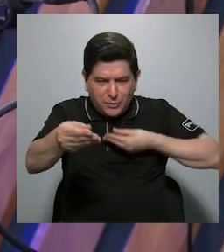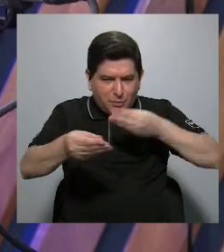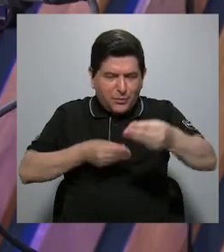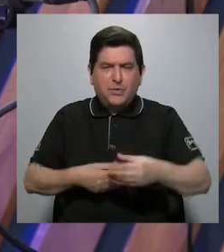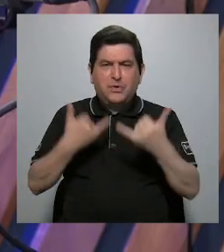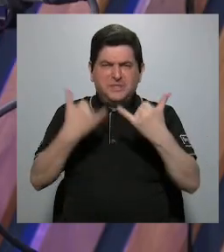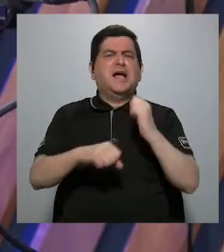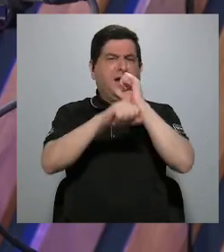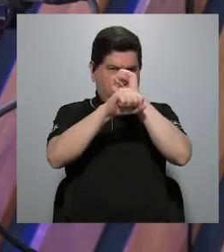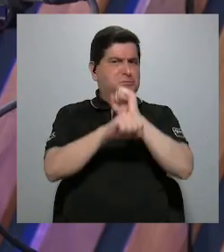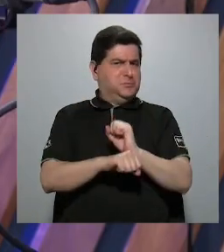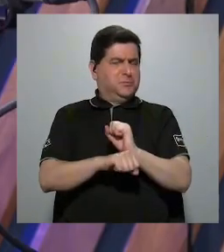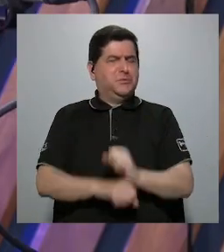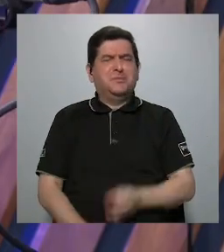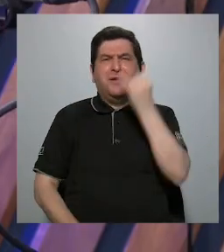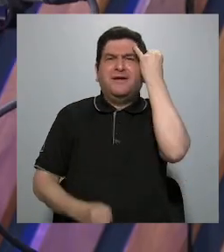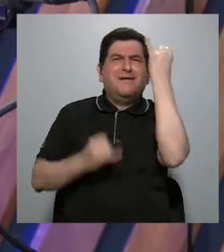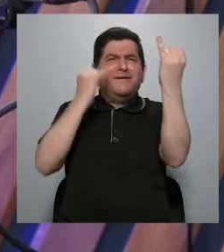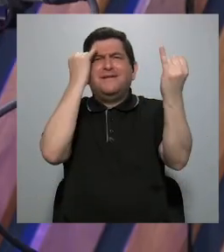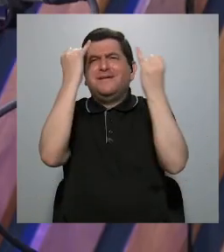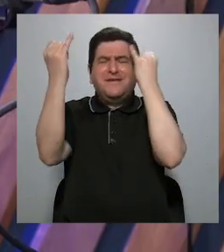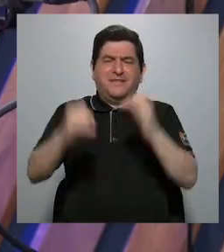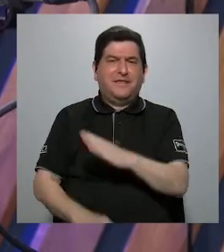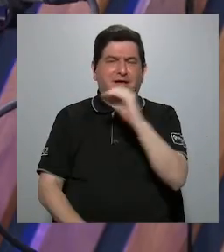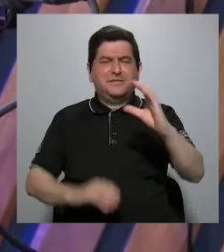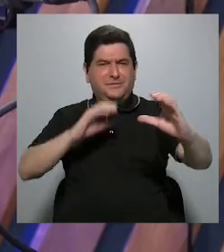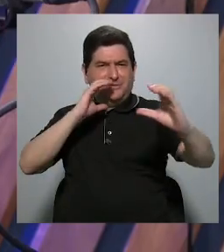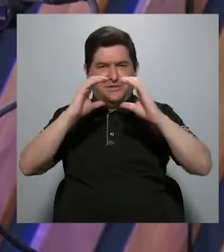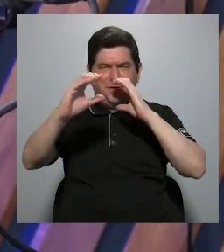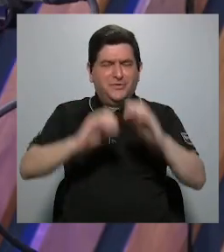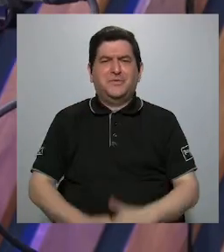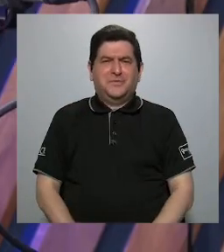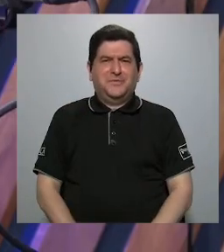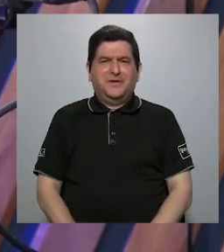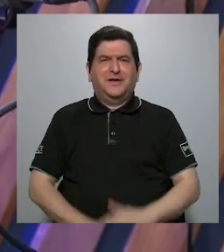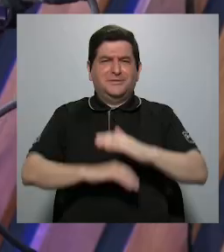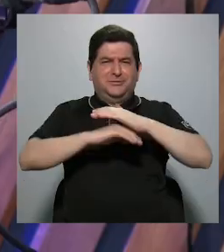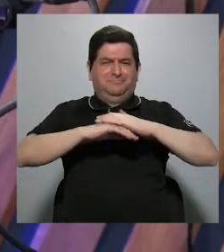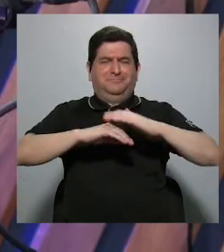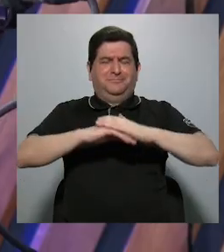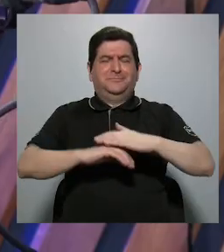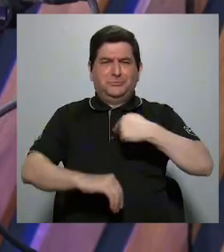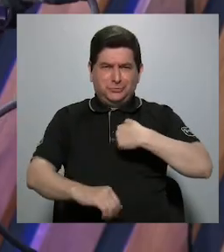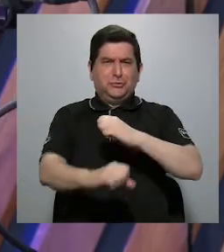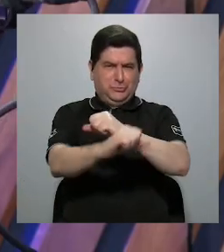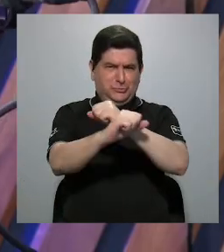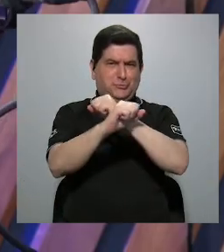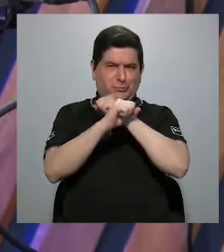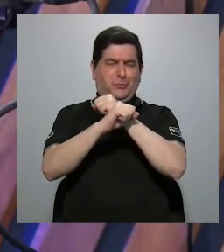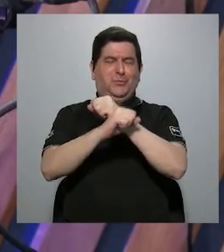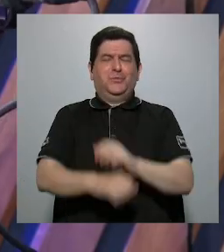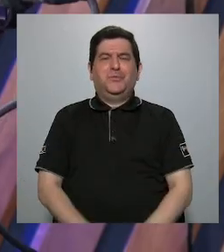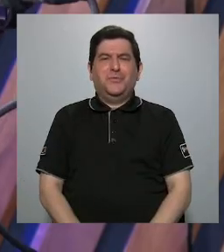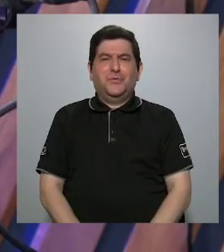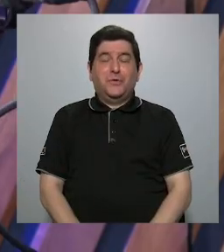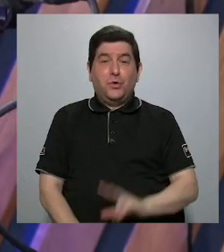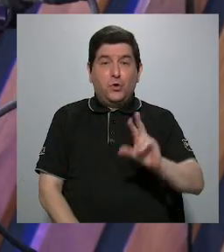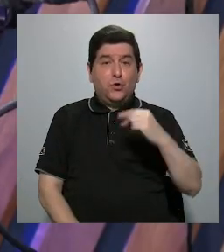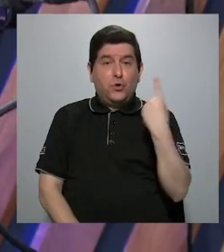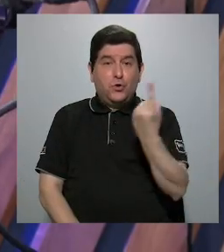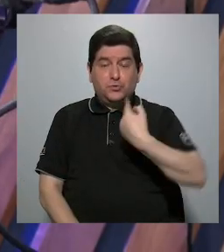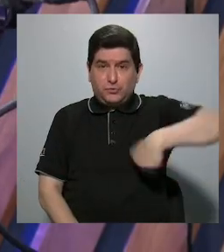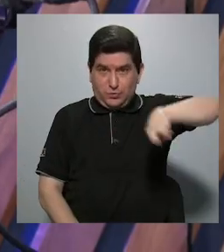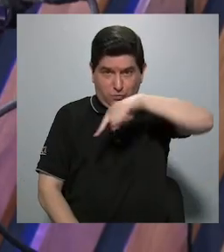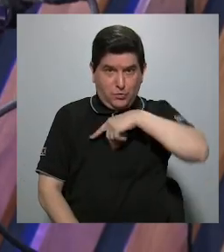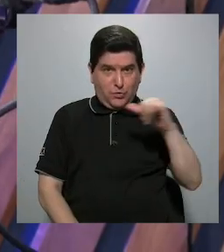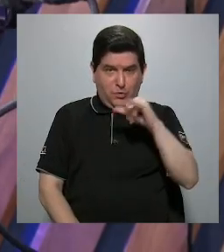usted, como de costumbre, algunas ideas y tener una conversación que estoy seguro será amena